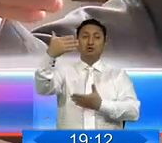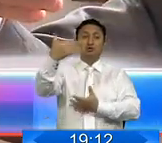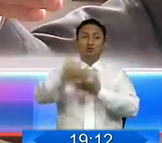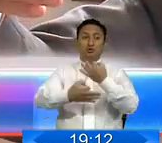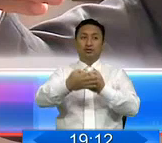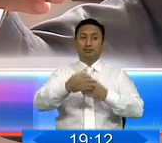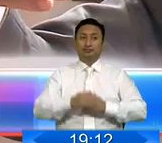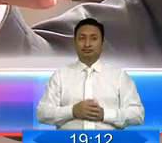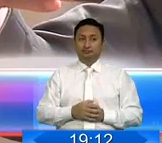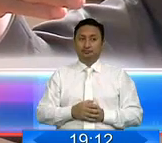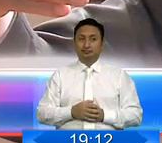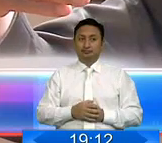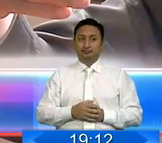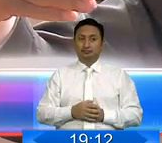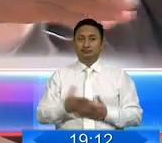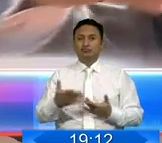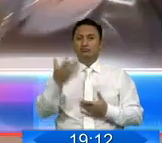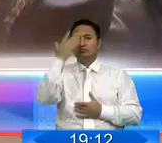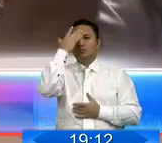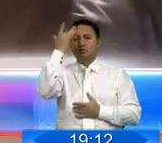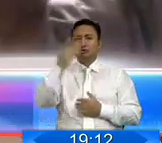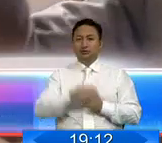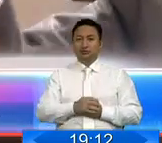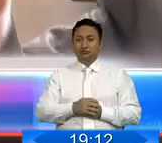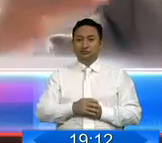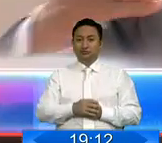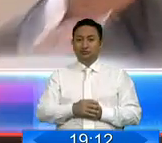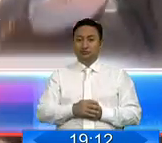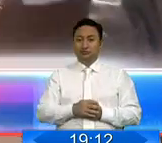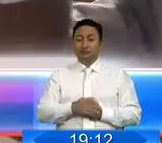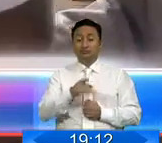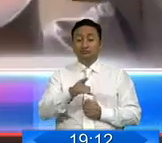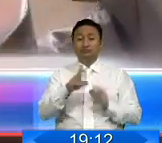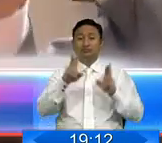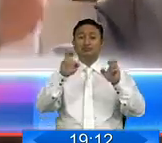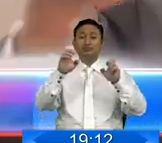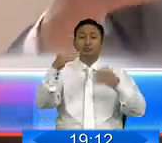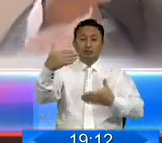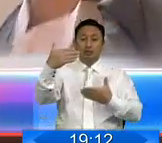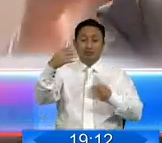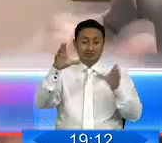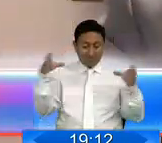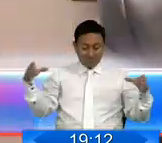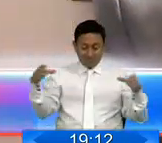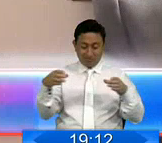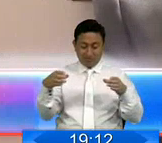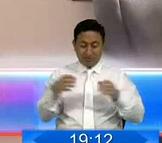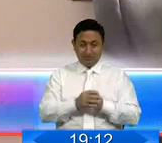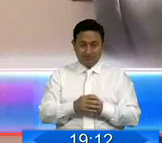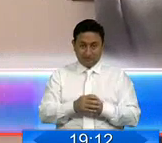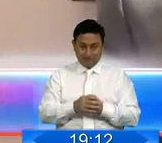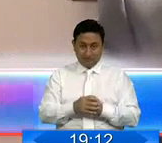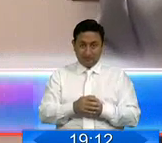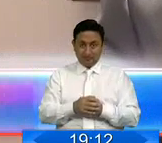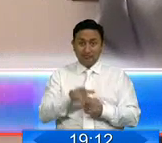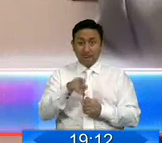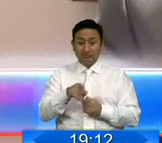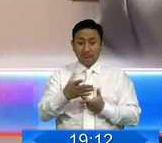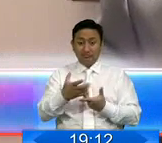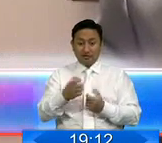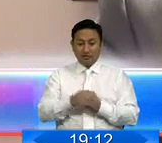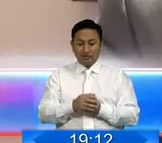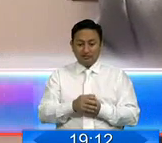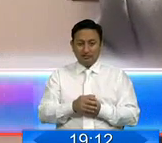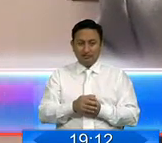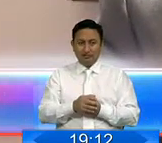político-jurídico, porque el mundo de la política, cuando quiere